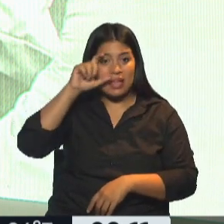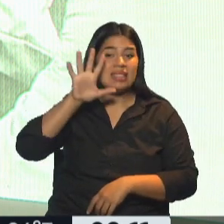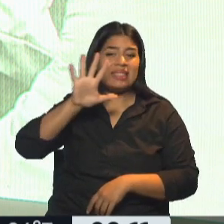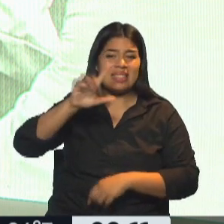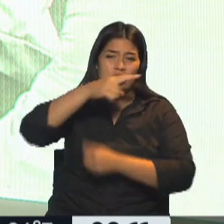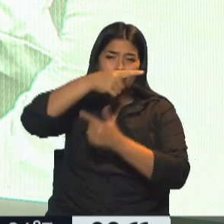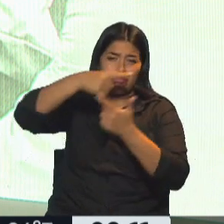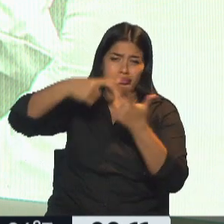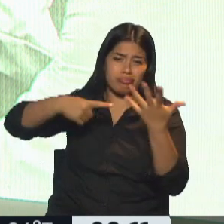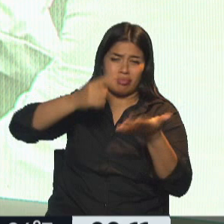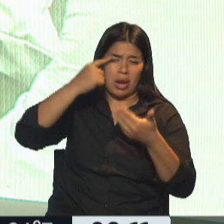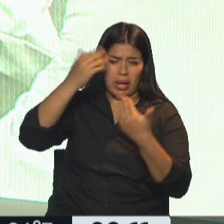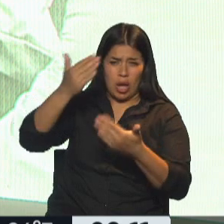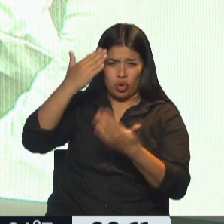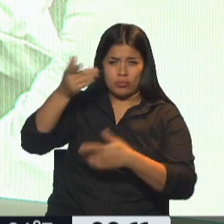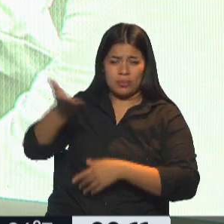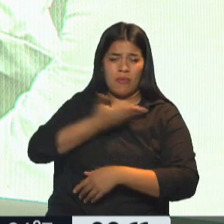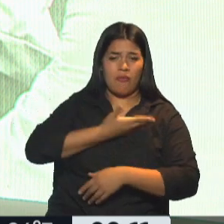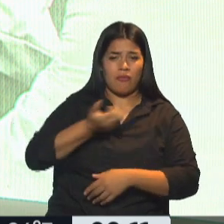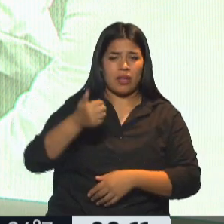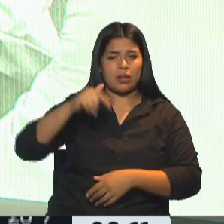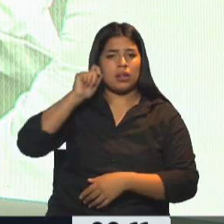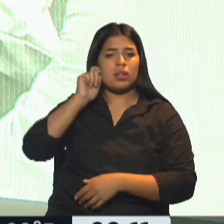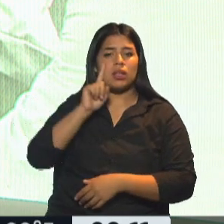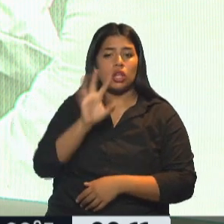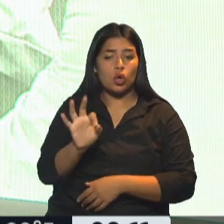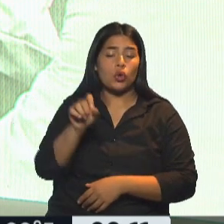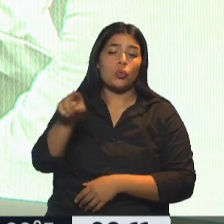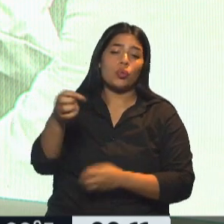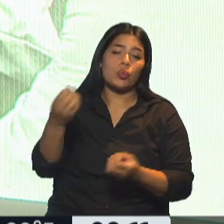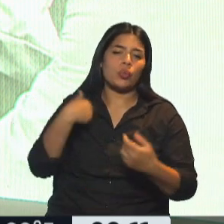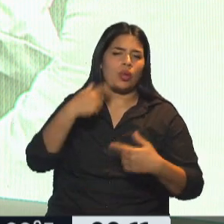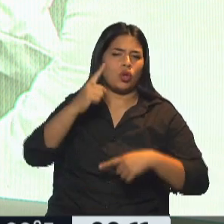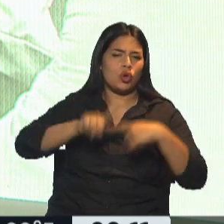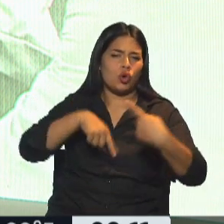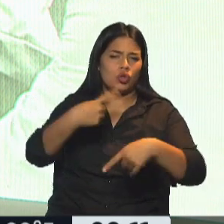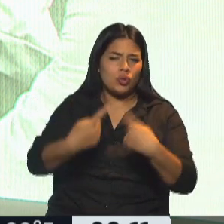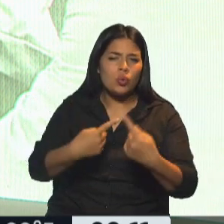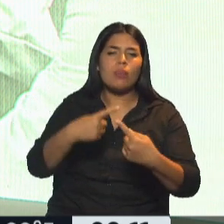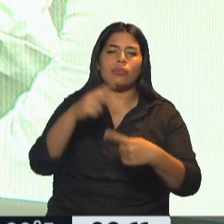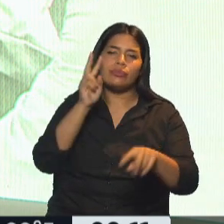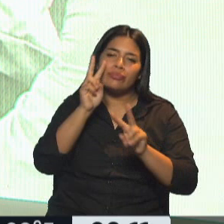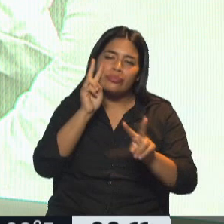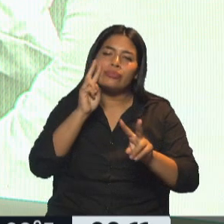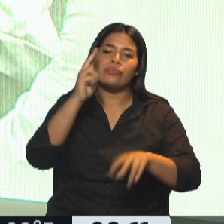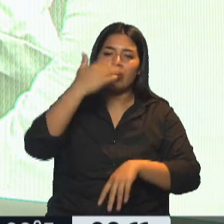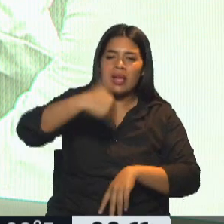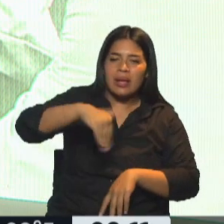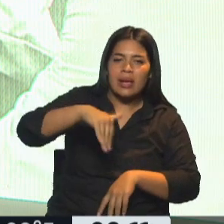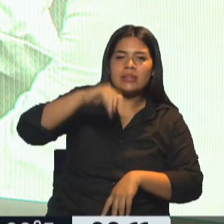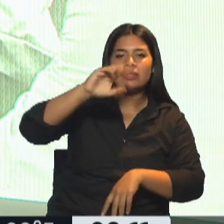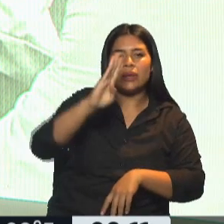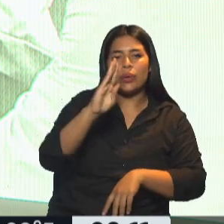Manuel Fangio. Continuamos viviendo, palpitando, recorriendo las calles Balcarce,